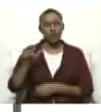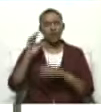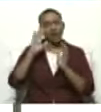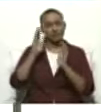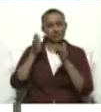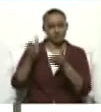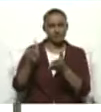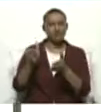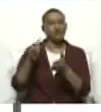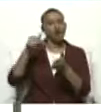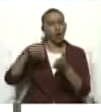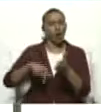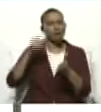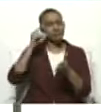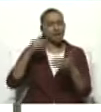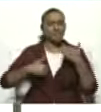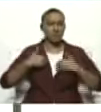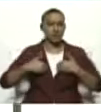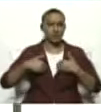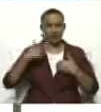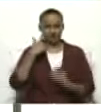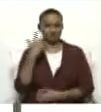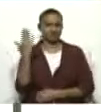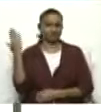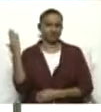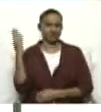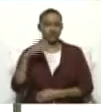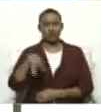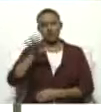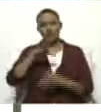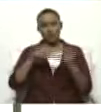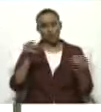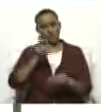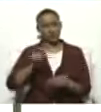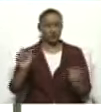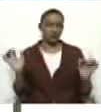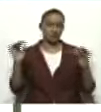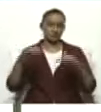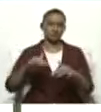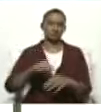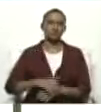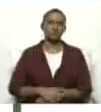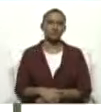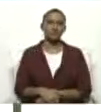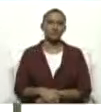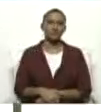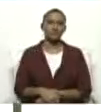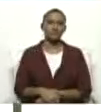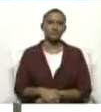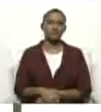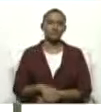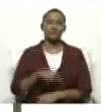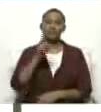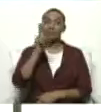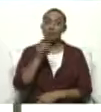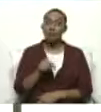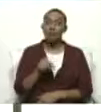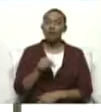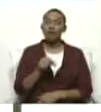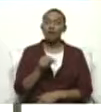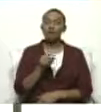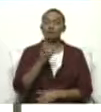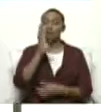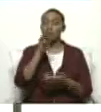esta jornada del día de hoy, miércoles, acá en la Plaza Parque Carabobo. Hemos recibido 104 denuncias, hemos